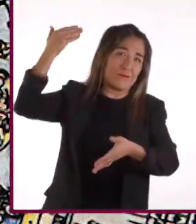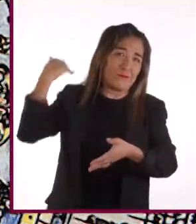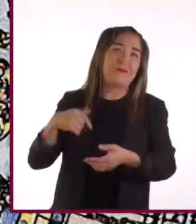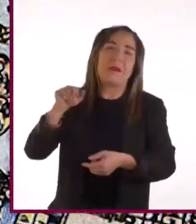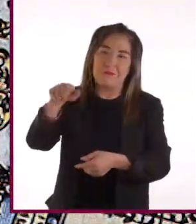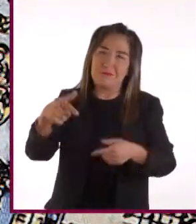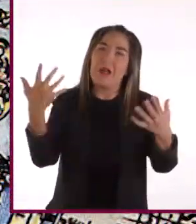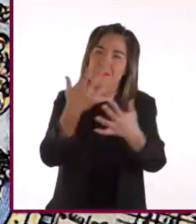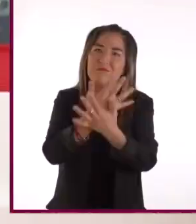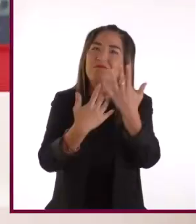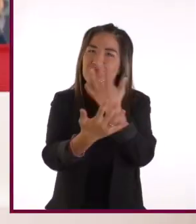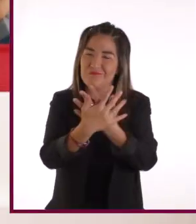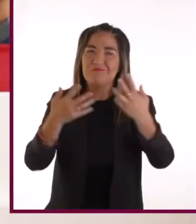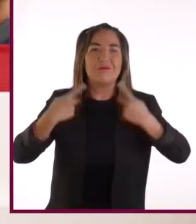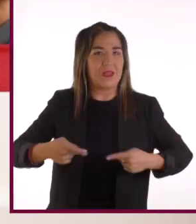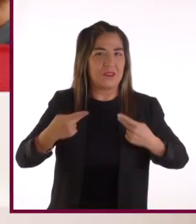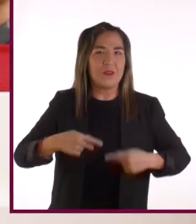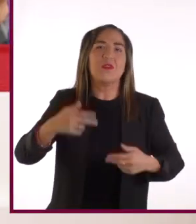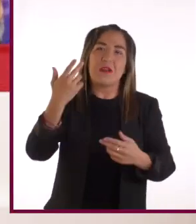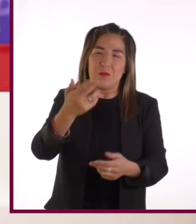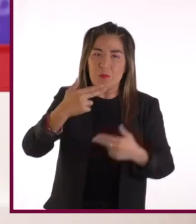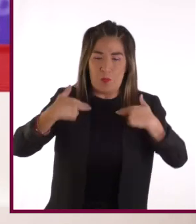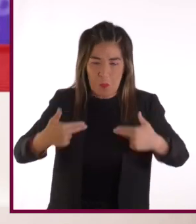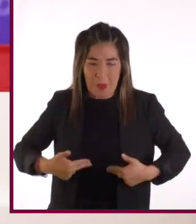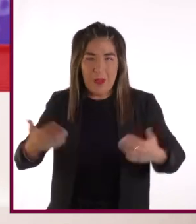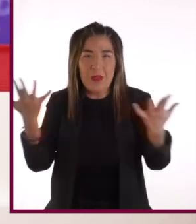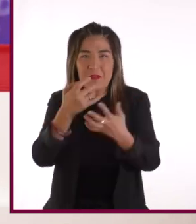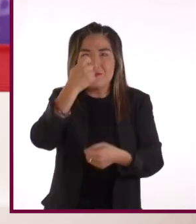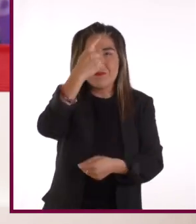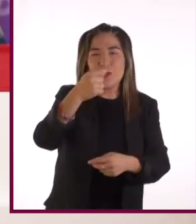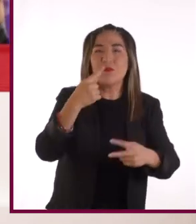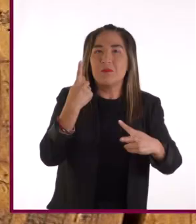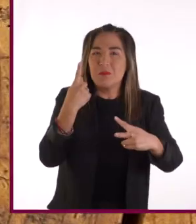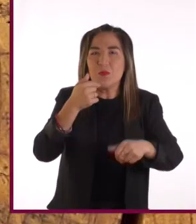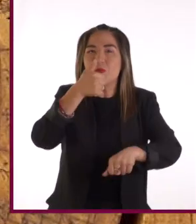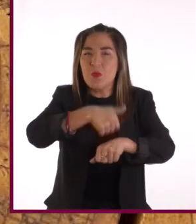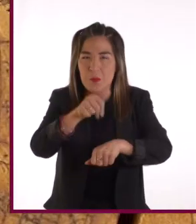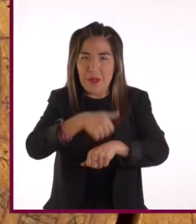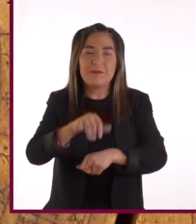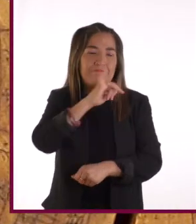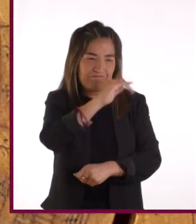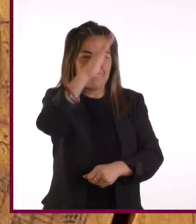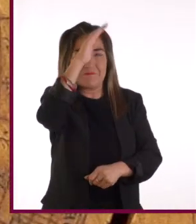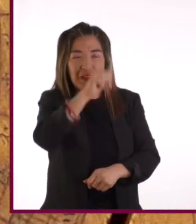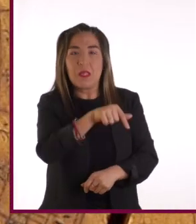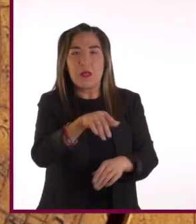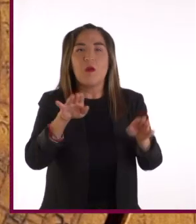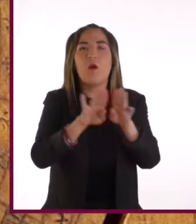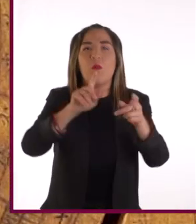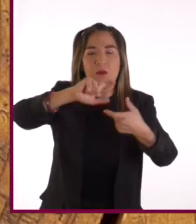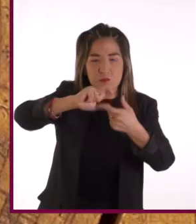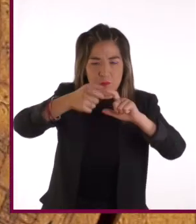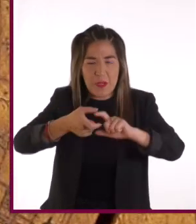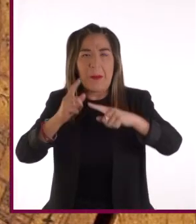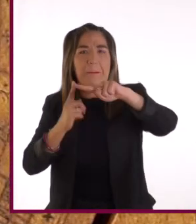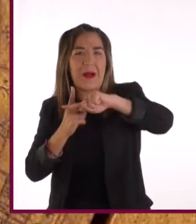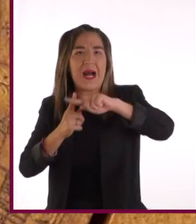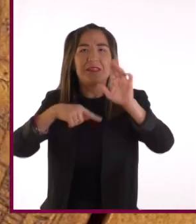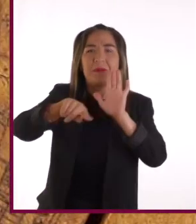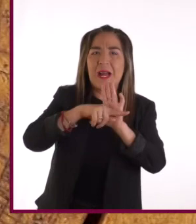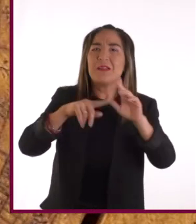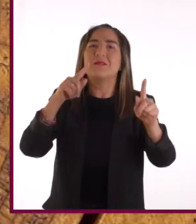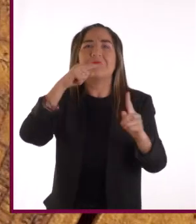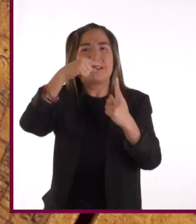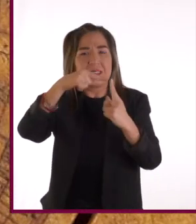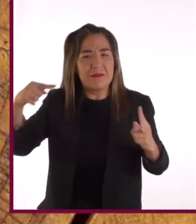son una invención humana. En eso sí estoy muy de acuerdo, Dimara. Podríamos decir que todos los signos, los números y las letras que